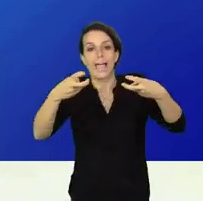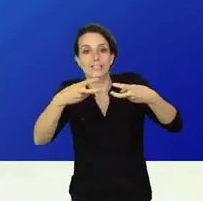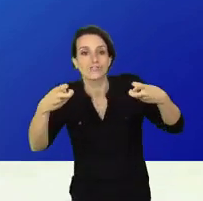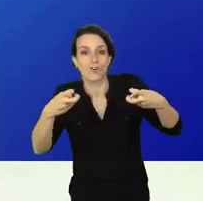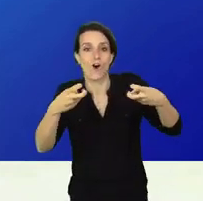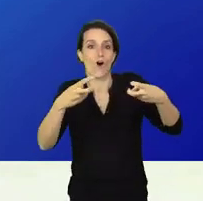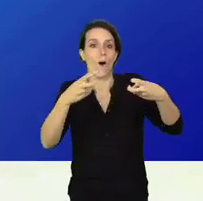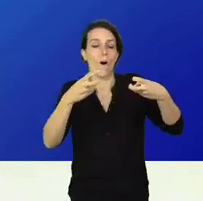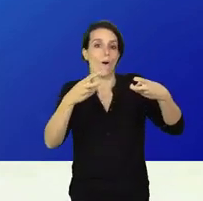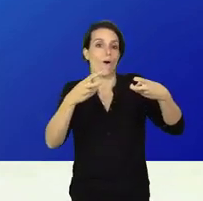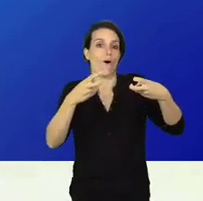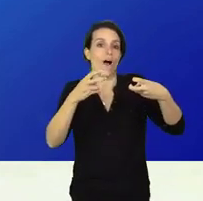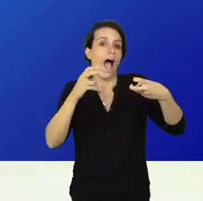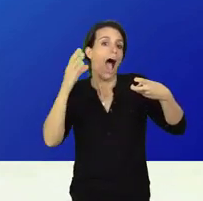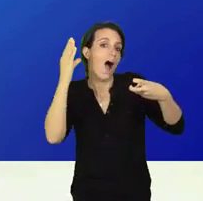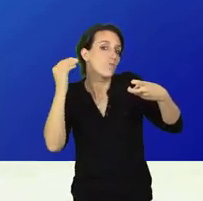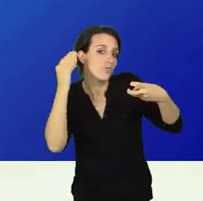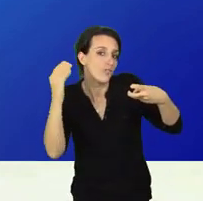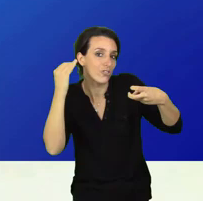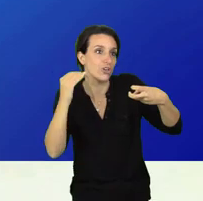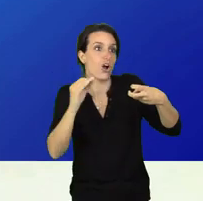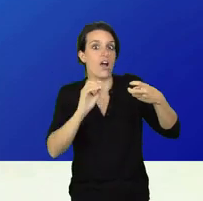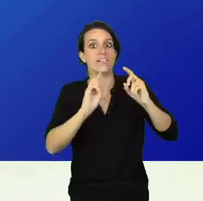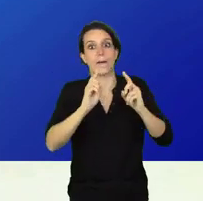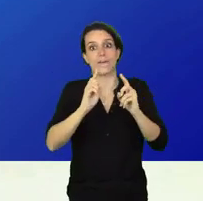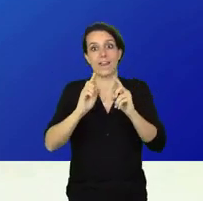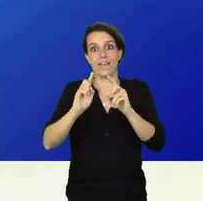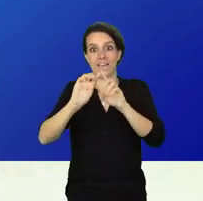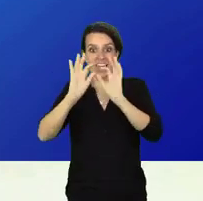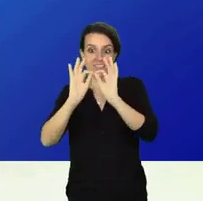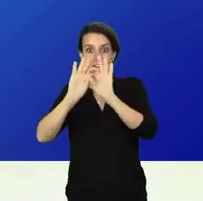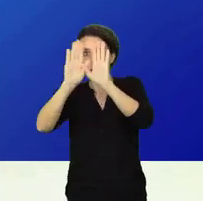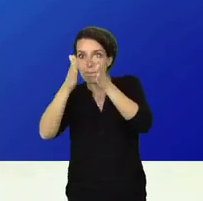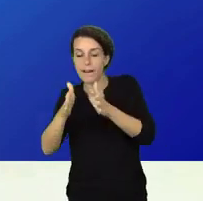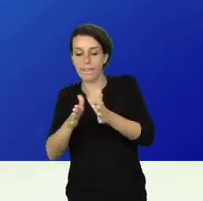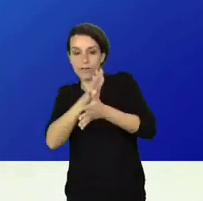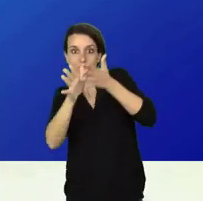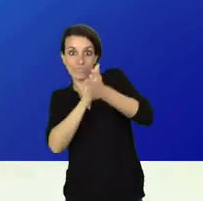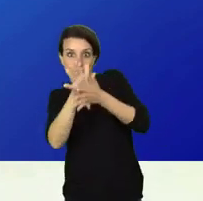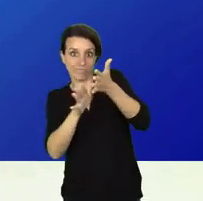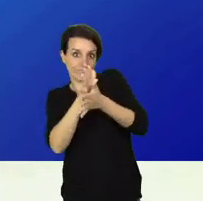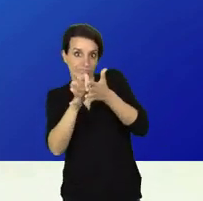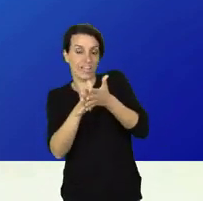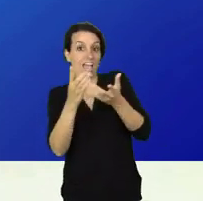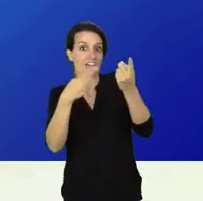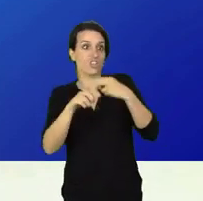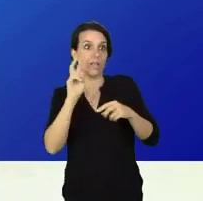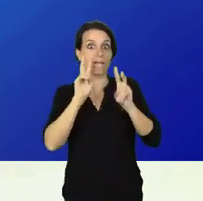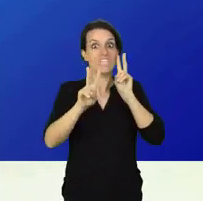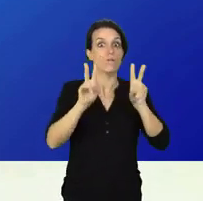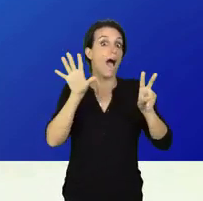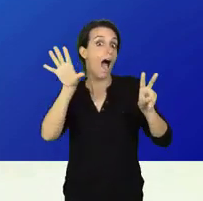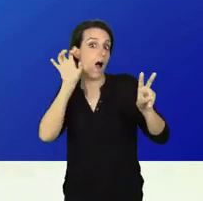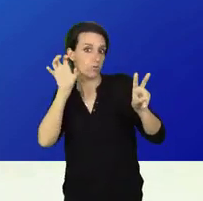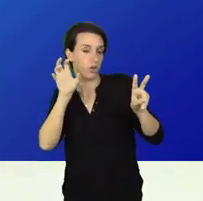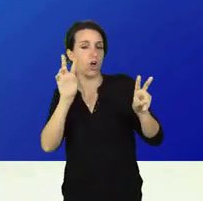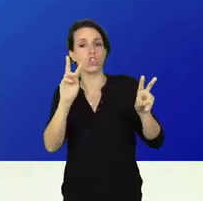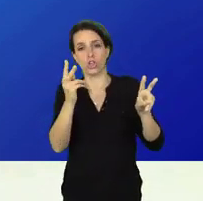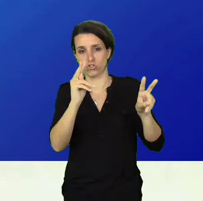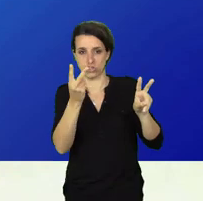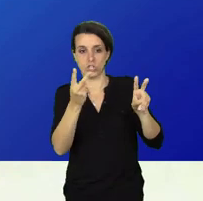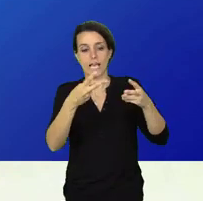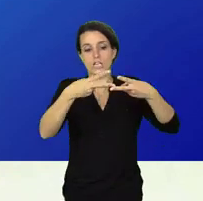audiodescripción, a la filmación del lenguaje de lengua de señas para productos audiovisuales y